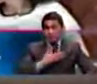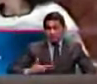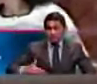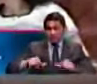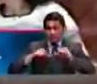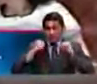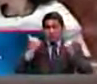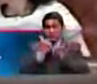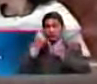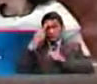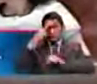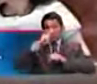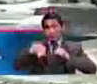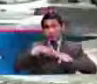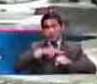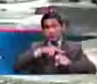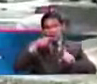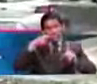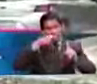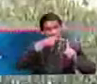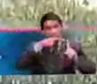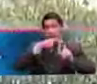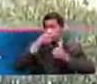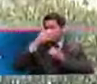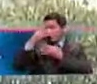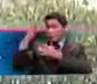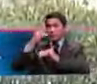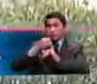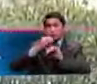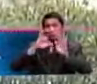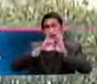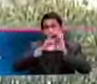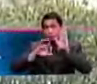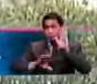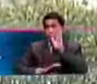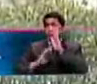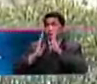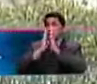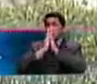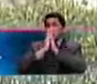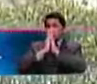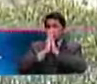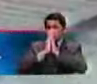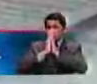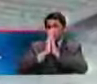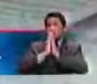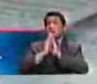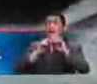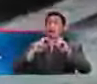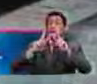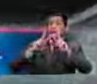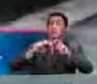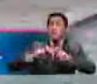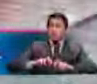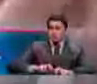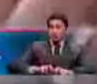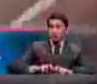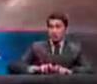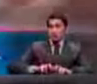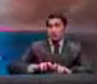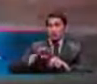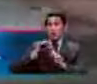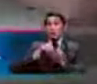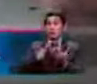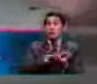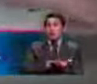Parlamento, Henry Cromfle, quien presentó ante la Corte Constitucional un pedido para que se analice las argumentaciones de la objeción total del proyecto